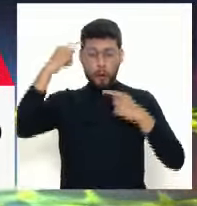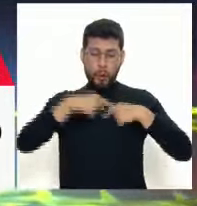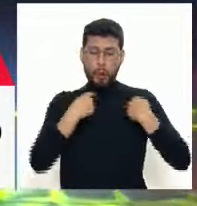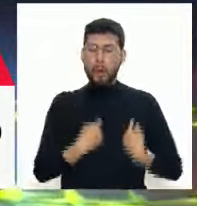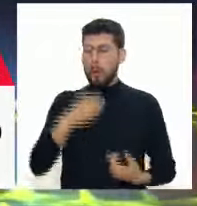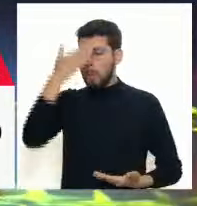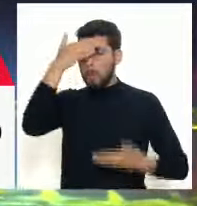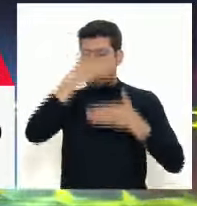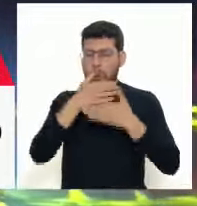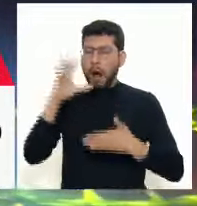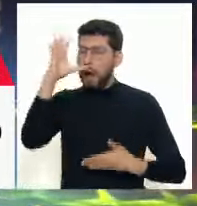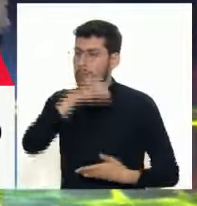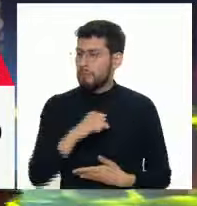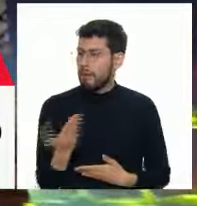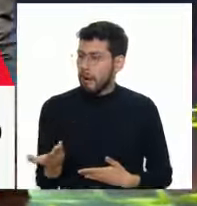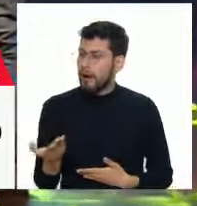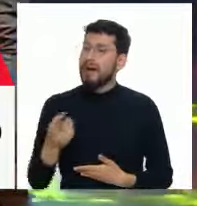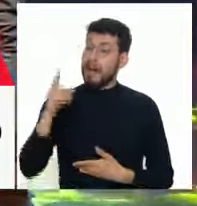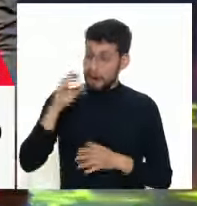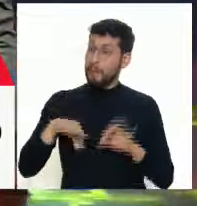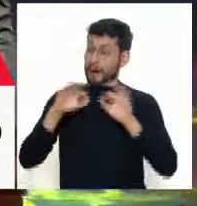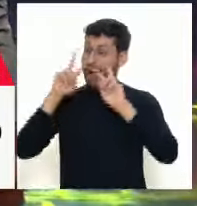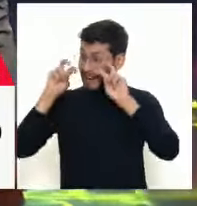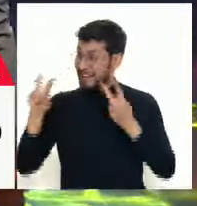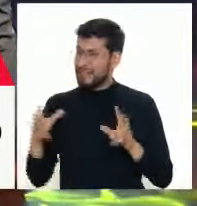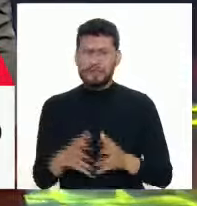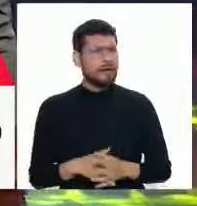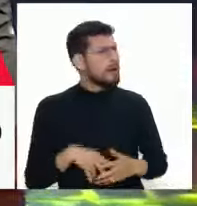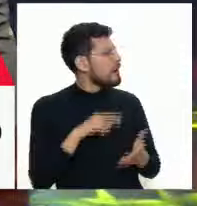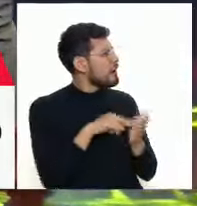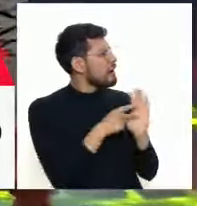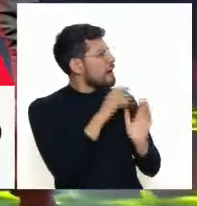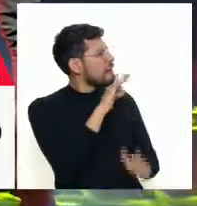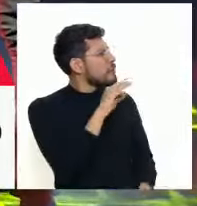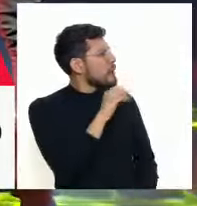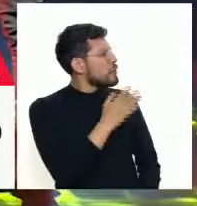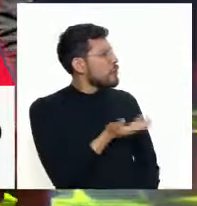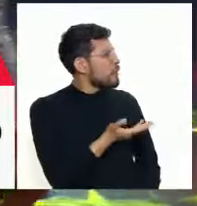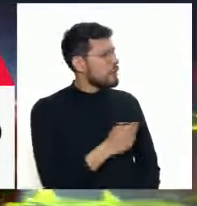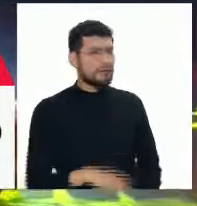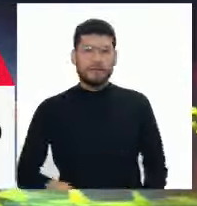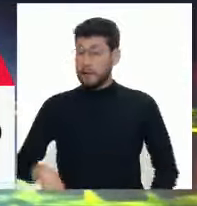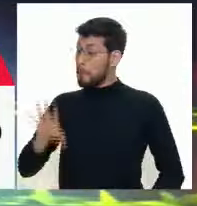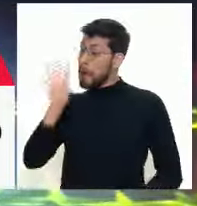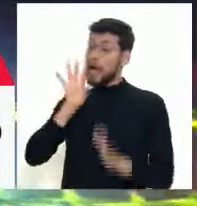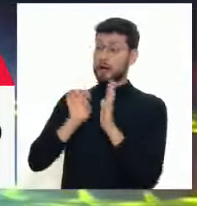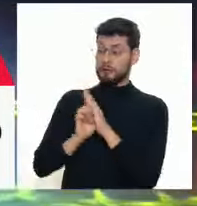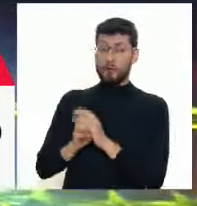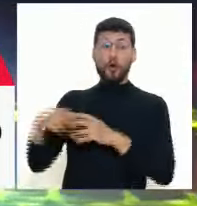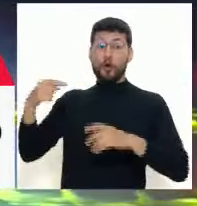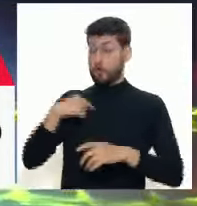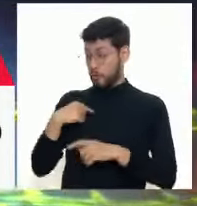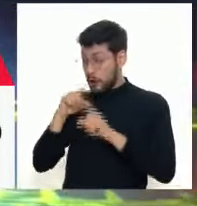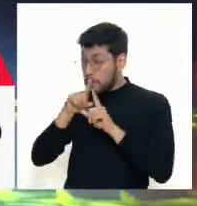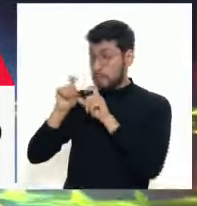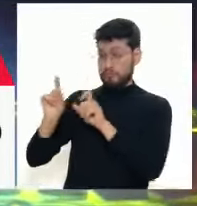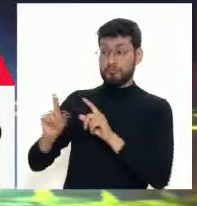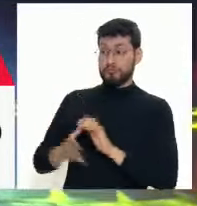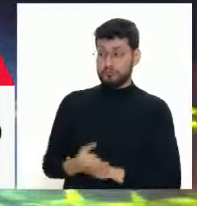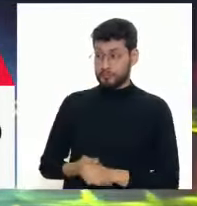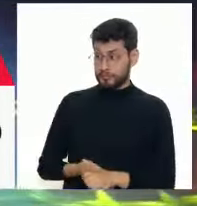corazón quedarían sin resolver. ¿A qué te refieres, Filomeno? A ver, por ejemplo, voy a soltar una